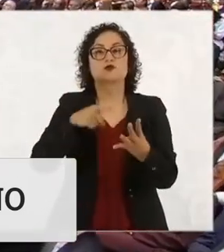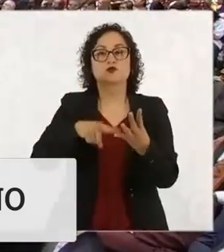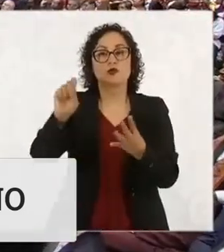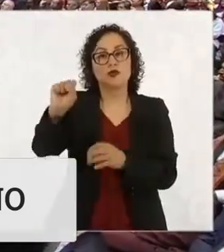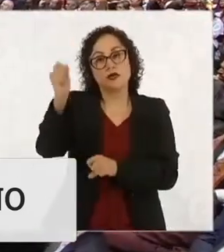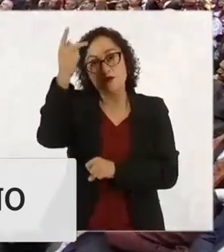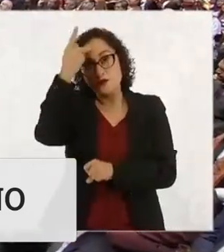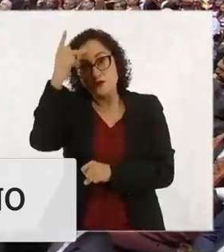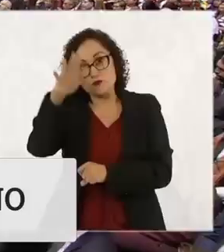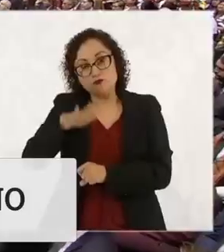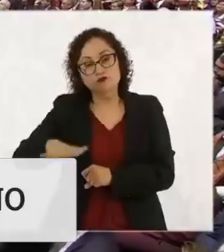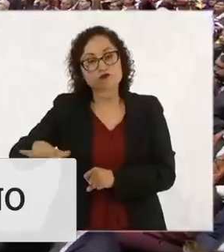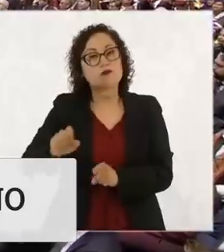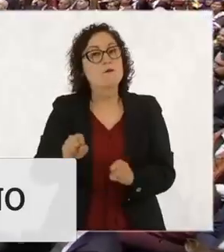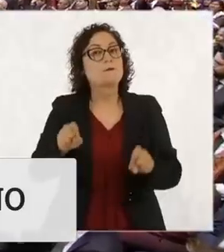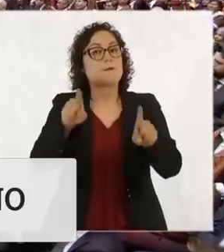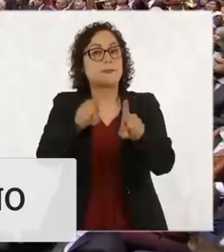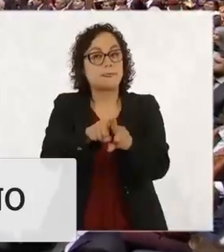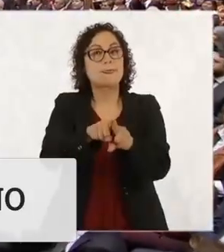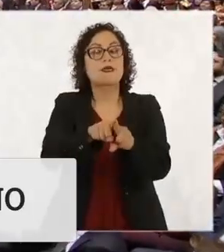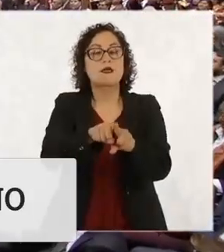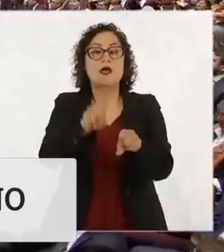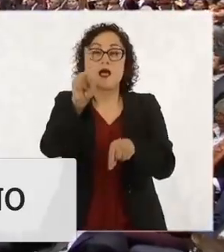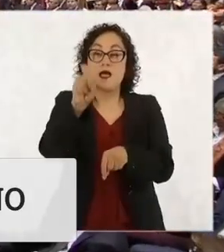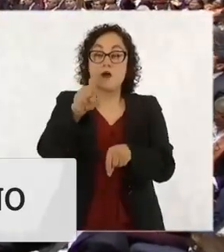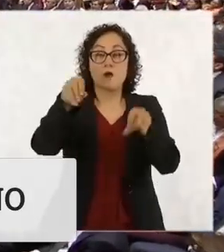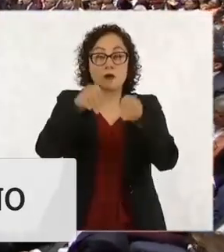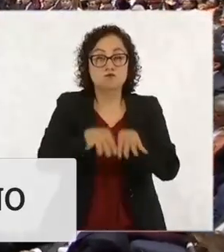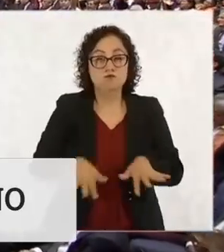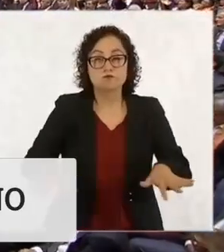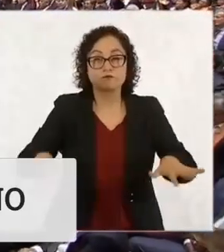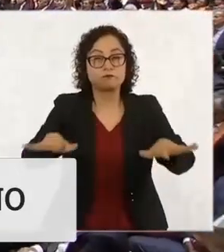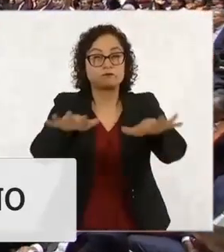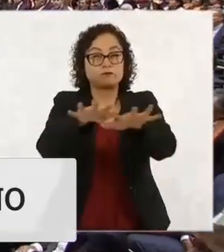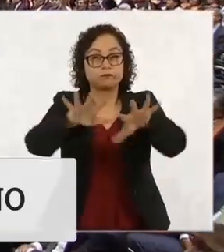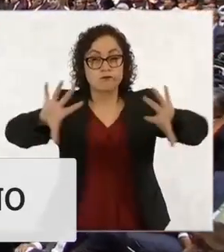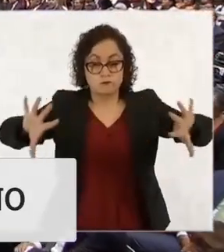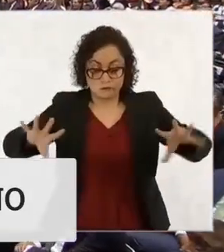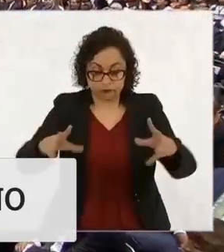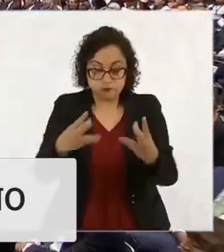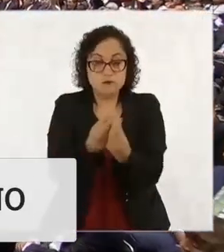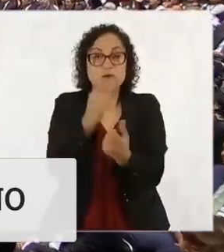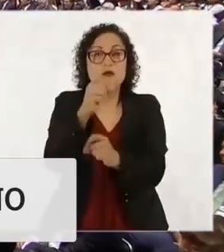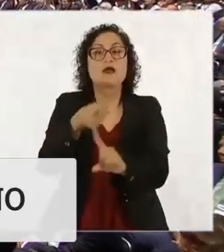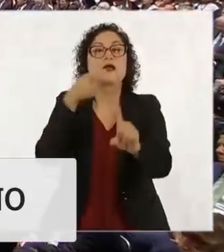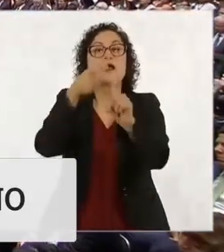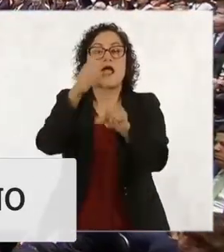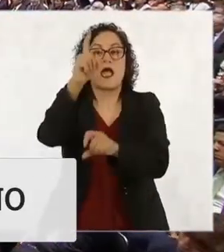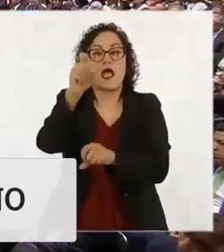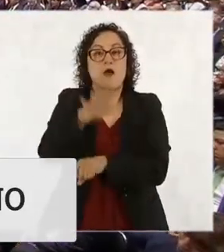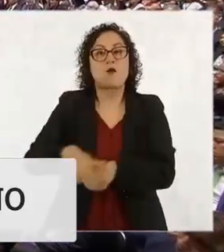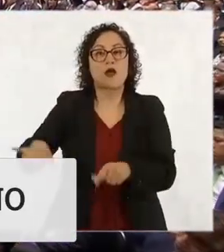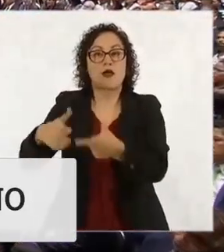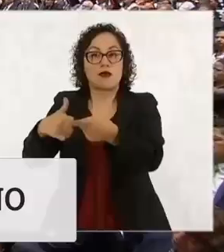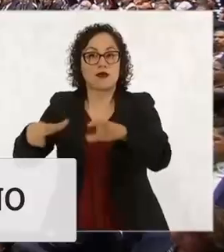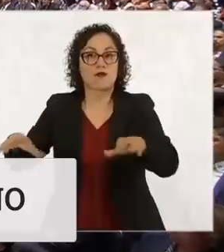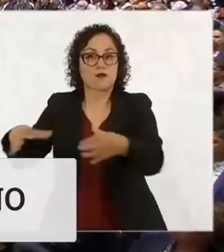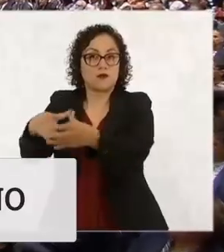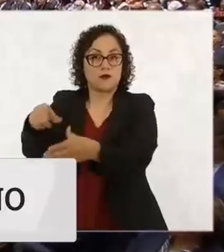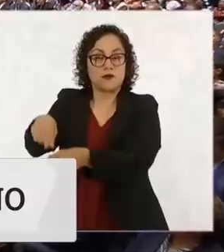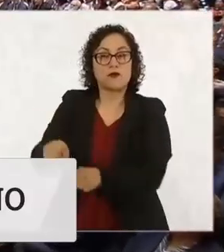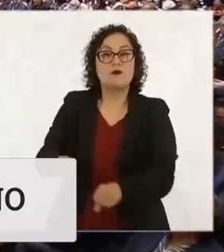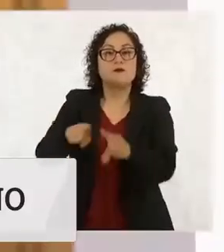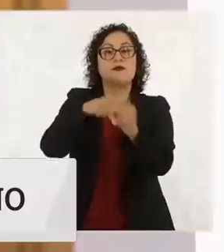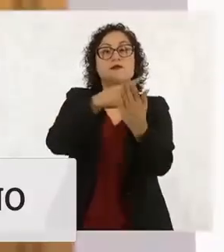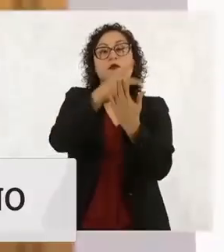Luis Potosí, redes de distribución de agua que complementan agua saludable para la laguna, proyecto integral